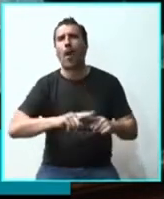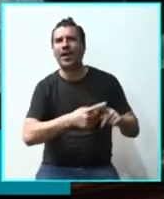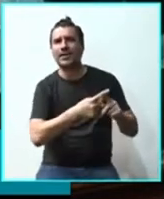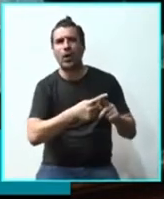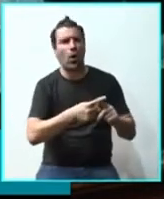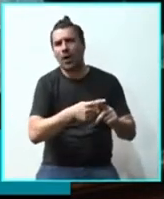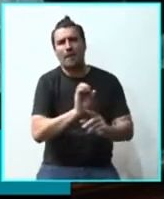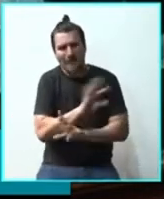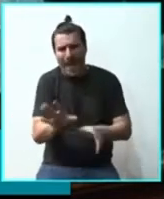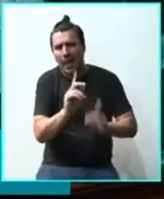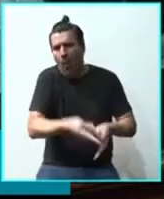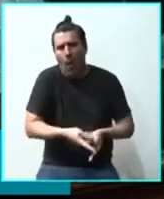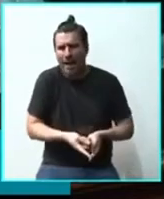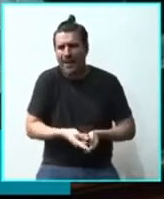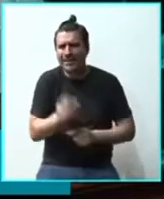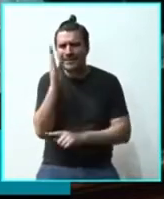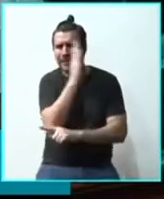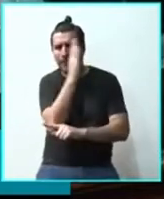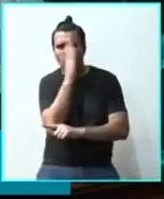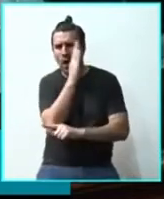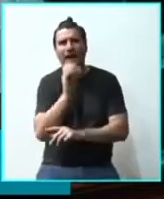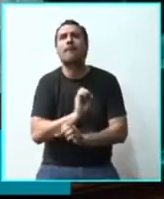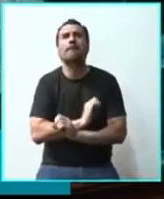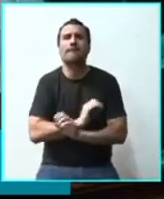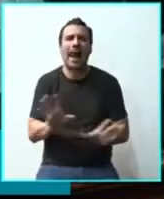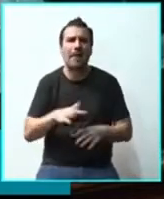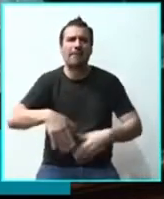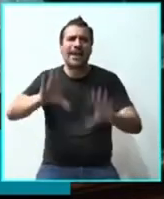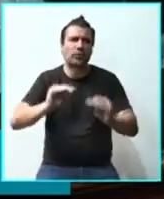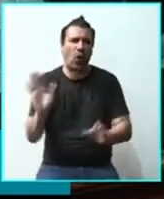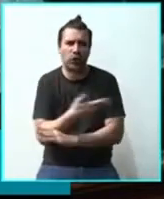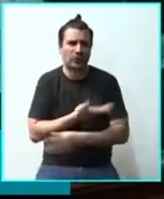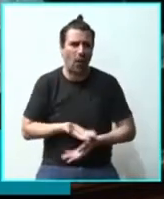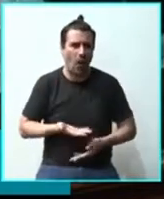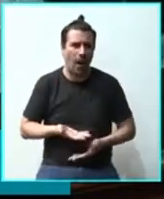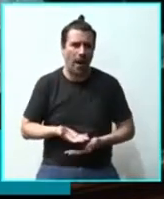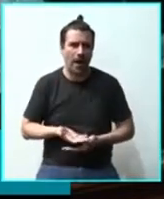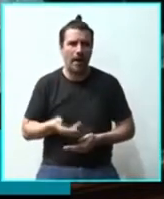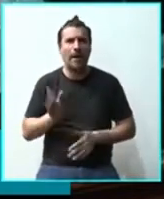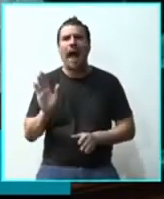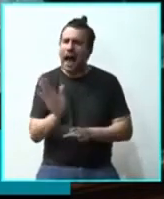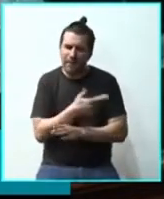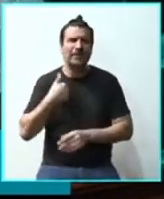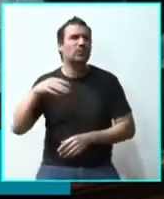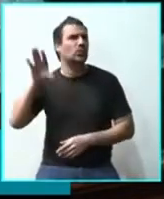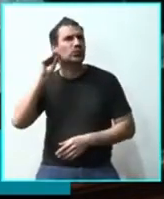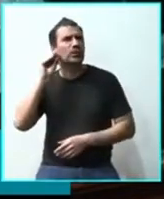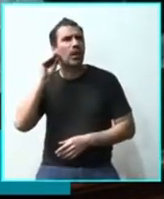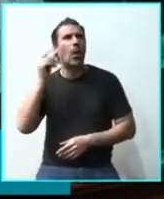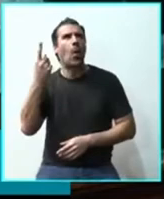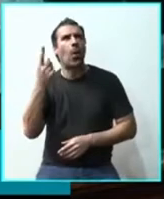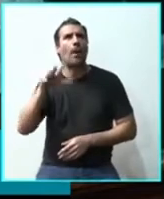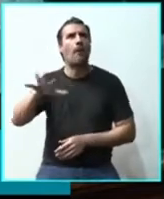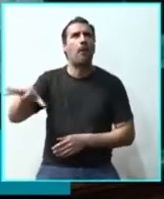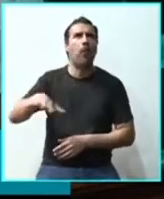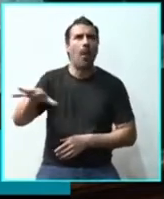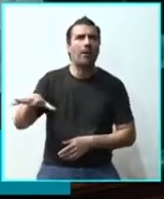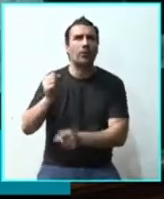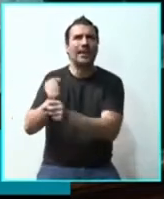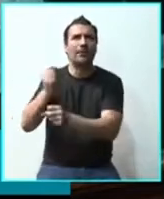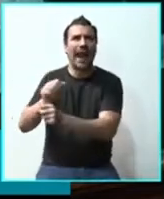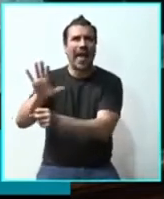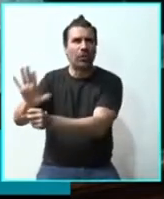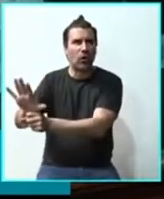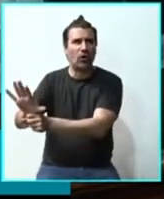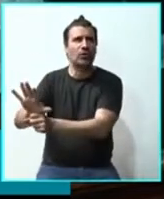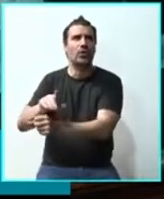lo cometen, ¿no? Porque si no somos todos iguales. Así como también escuché que una cosa es el pueblo, otra los trabajadores y otra